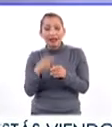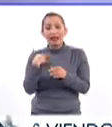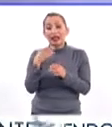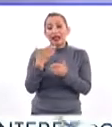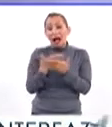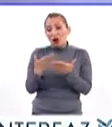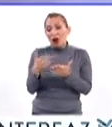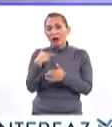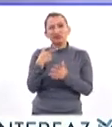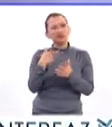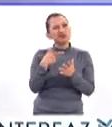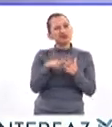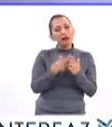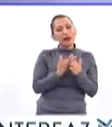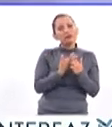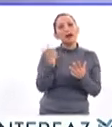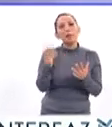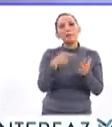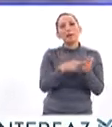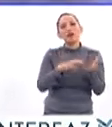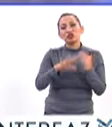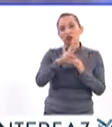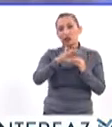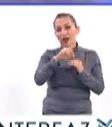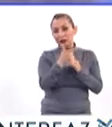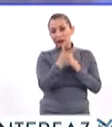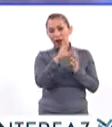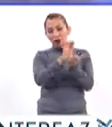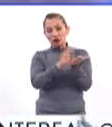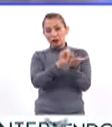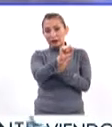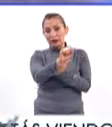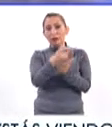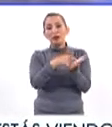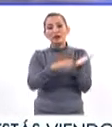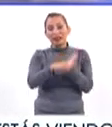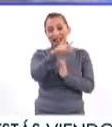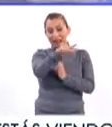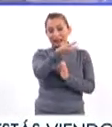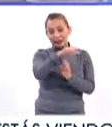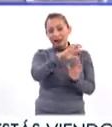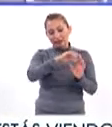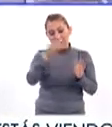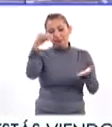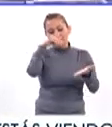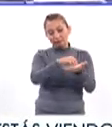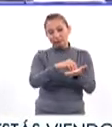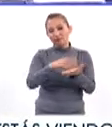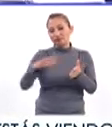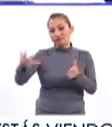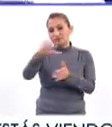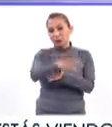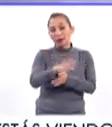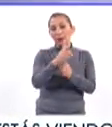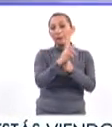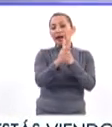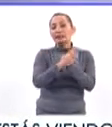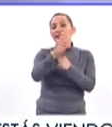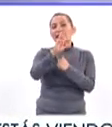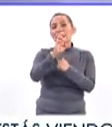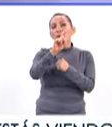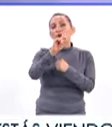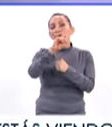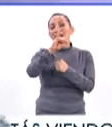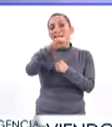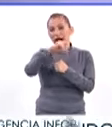pues a partir desde los 57, la Constitución del 17, ya se ha concentrado en ser un país